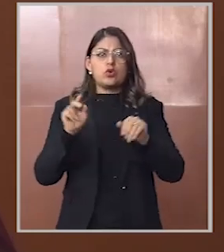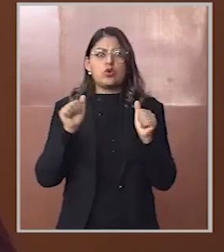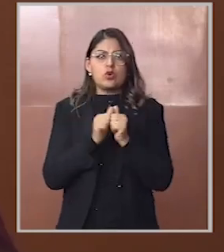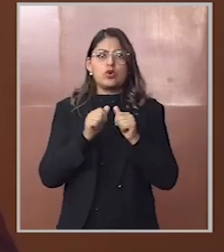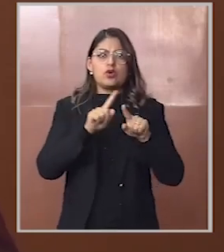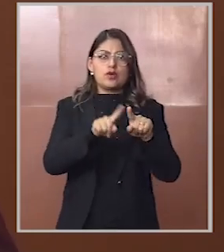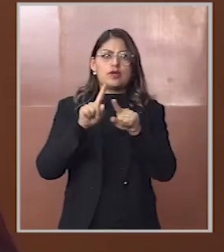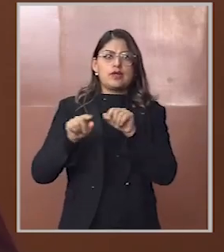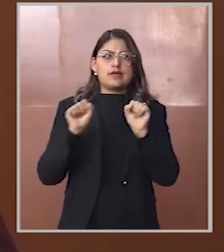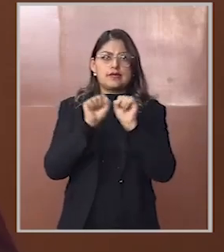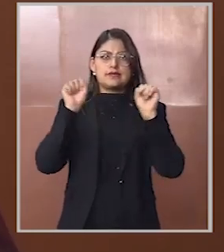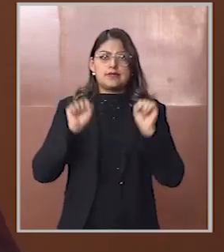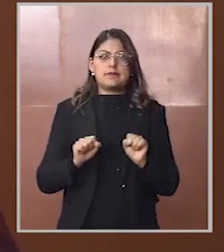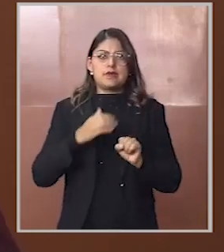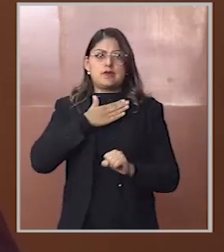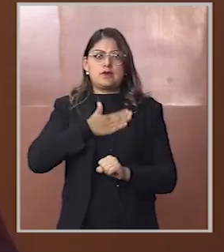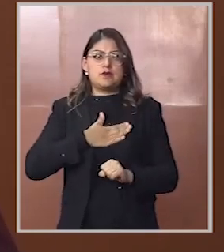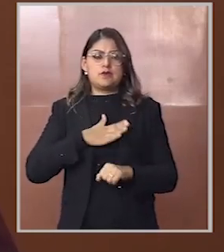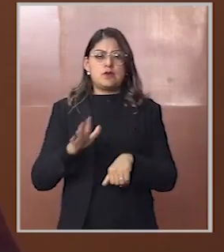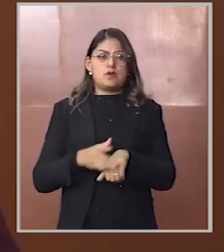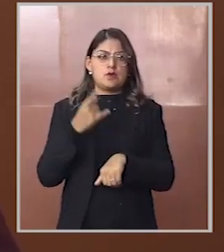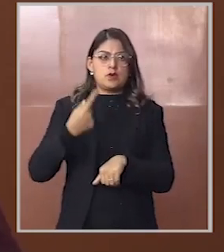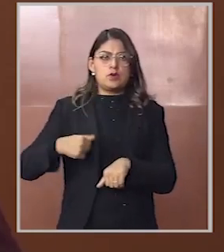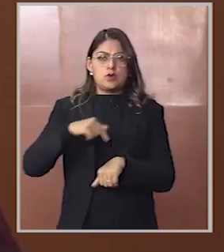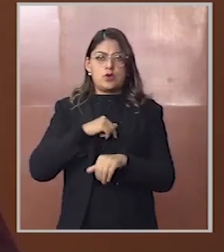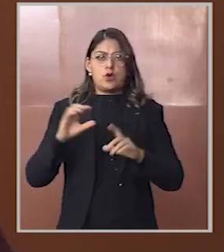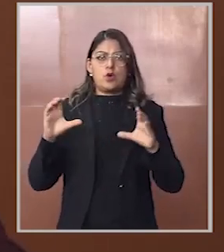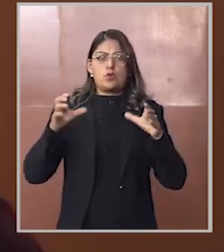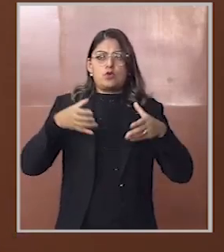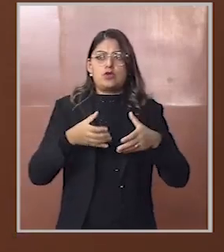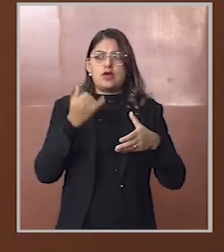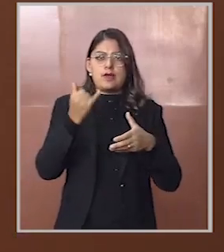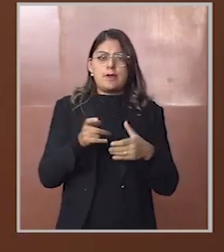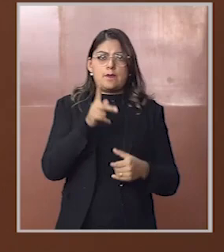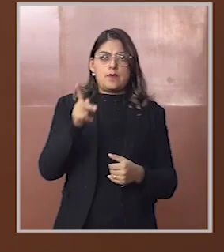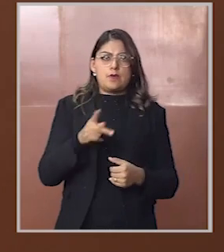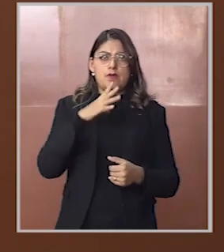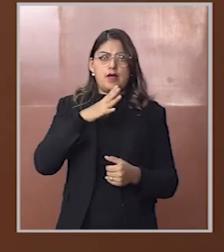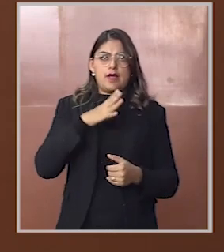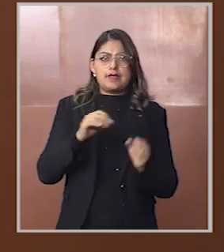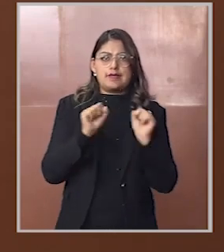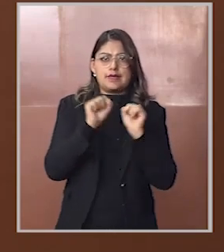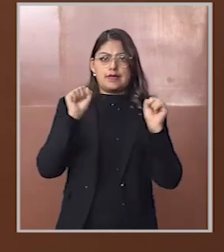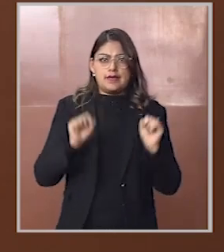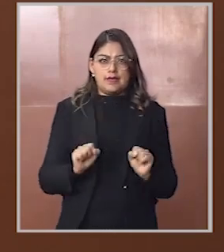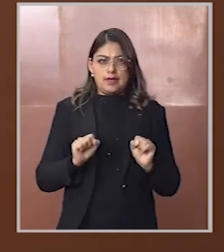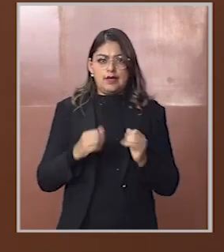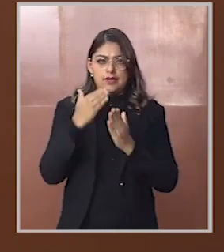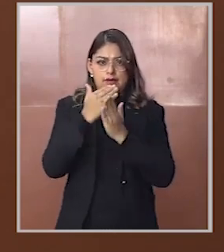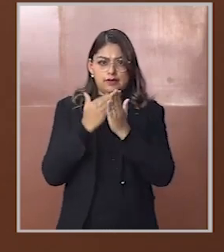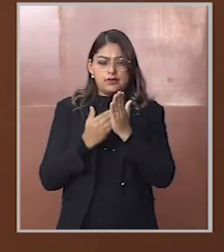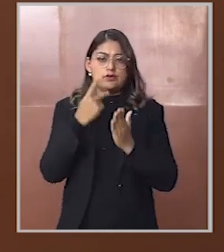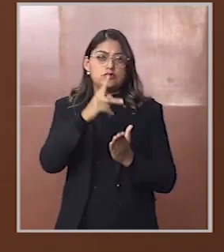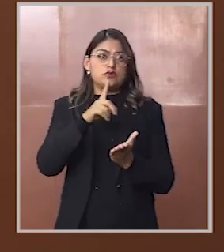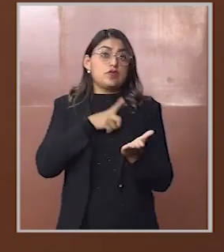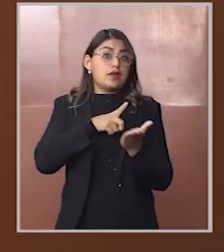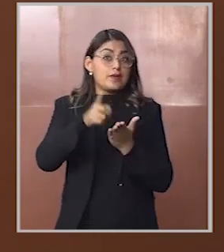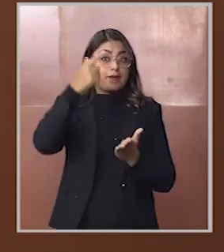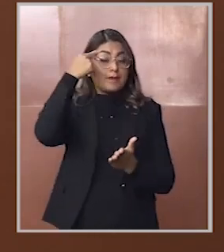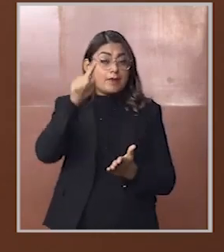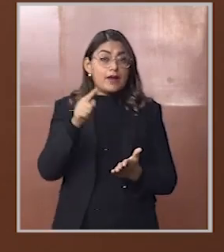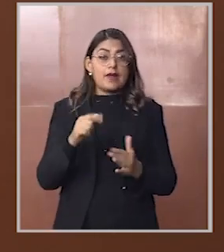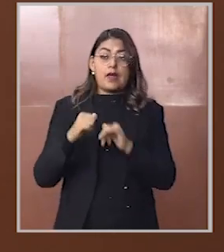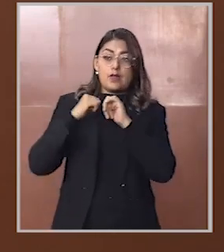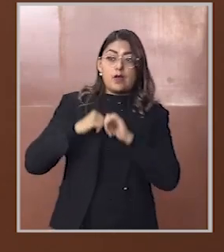diferentes sistemas de Justicia pues las comunidades o pueblos cuentan con sus propios sistemas normativos y tienen el derecho a que sus